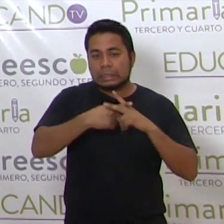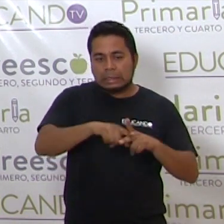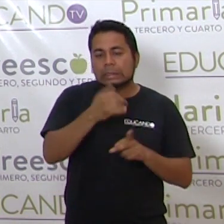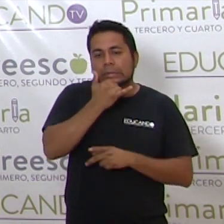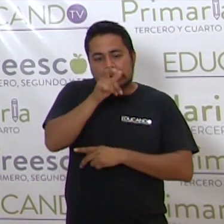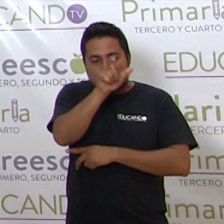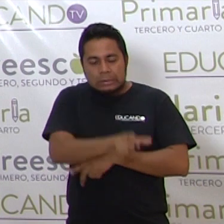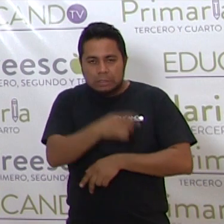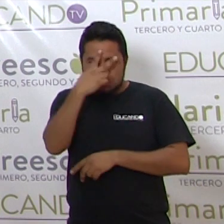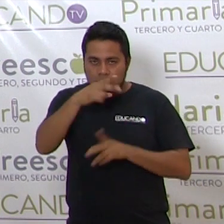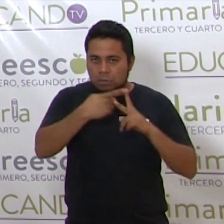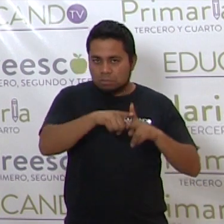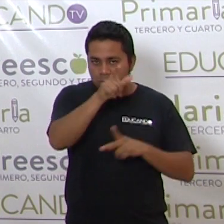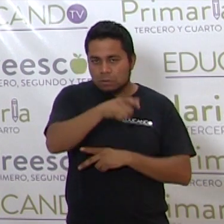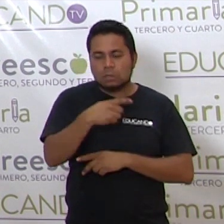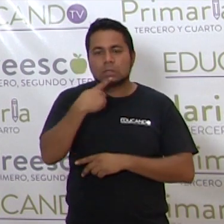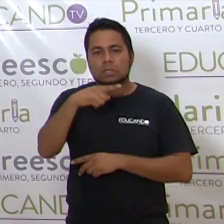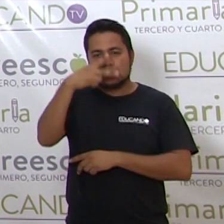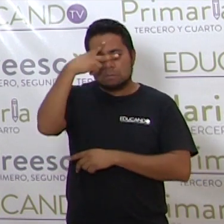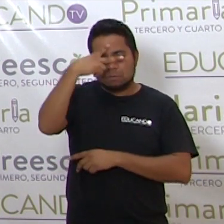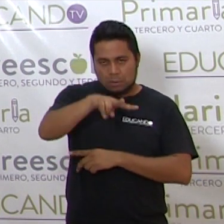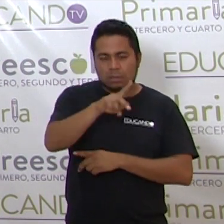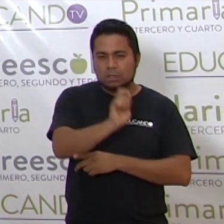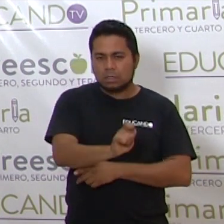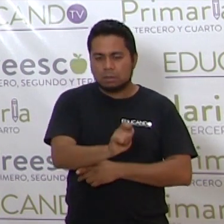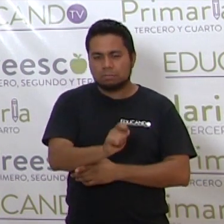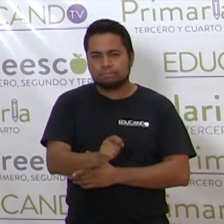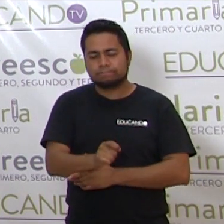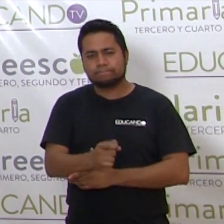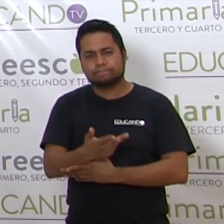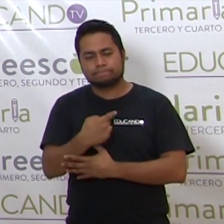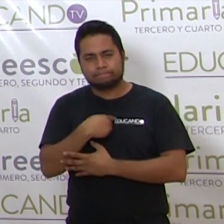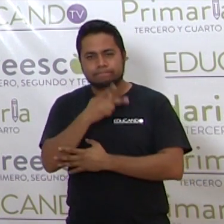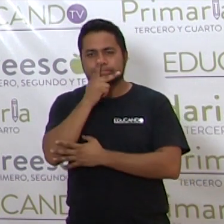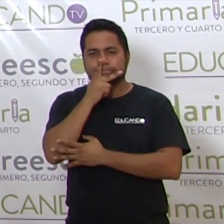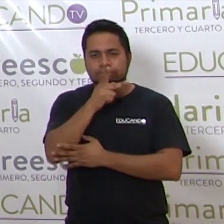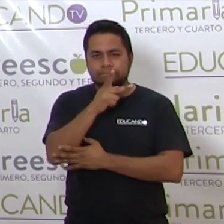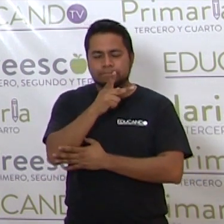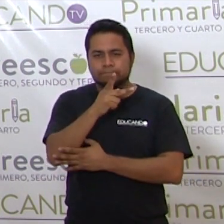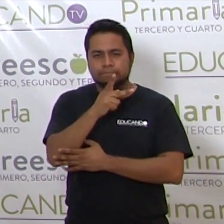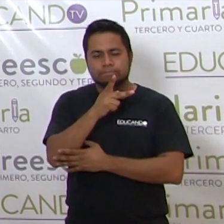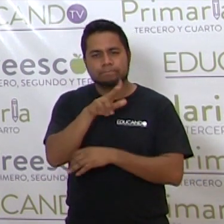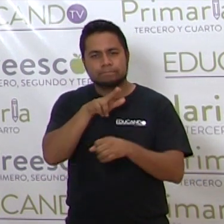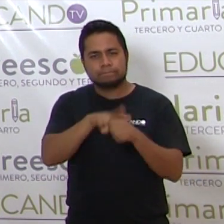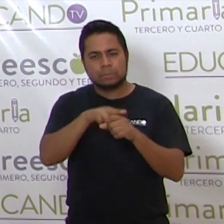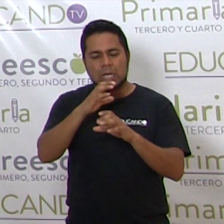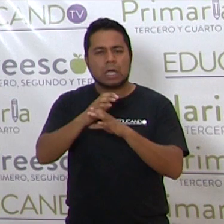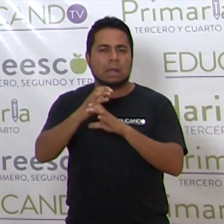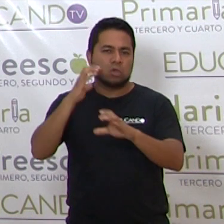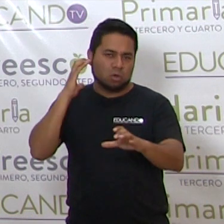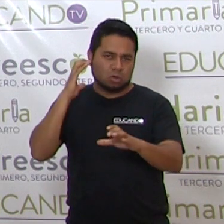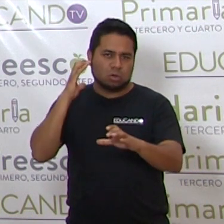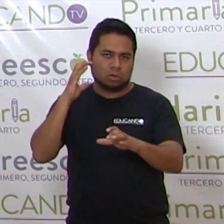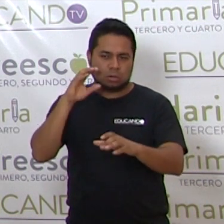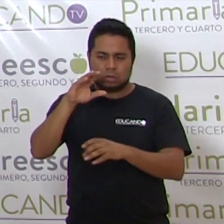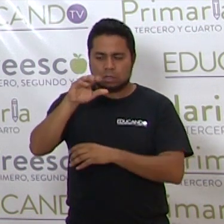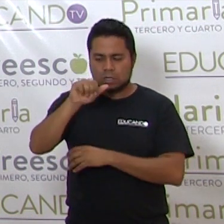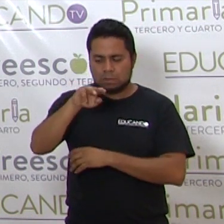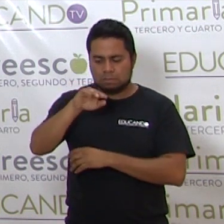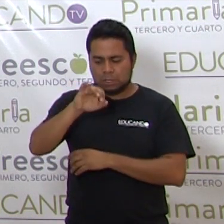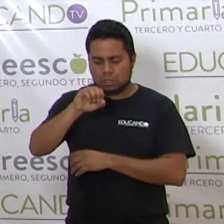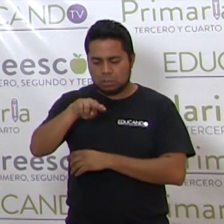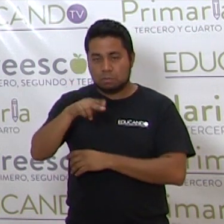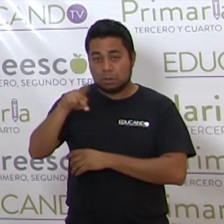perdón aquí dice méxico en méxico pues use la palabra más común que es camión pero en